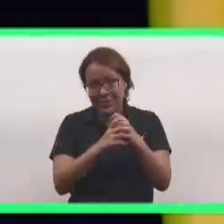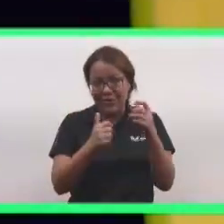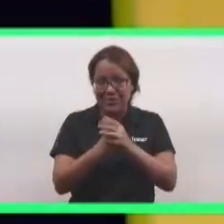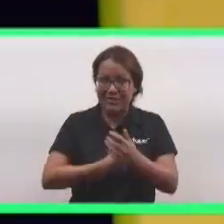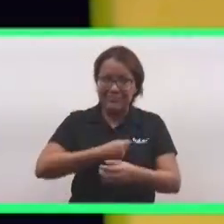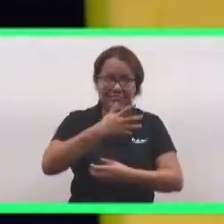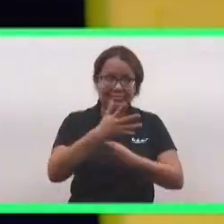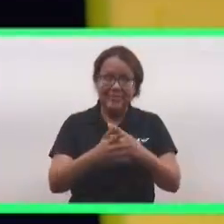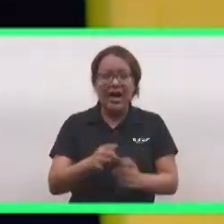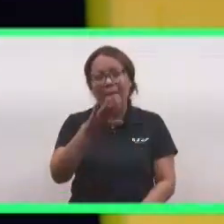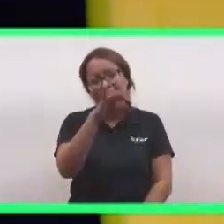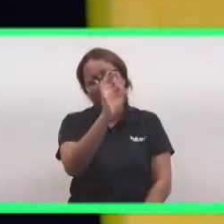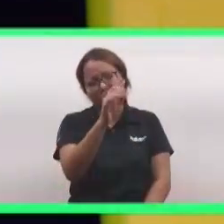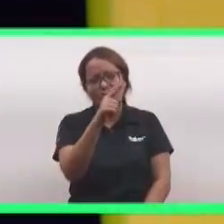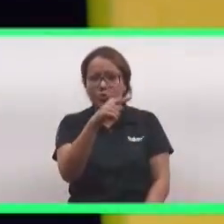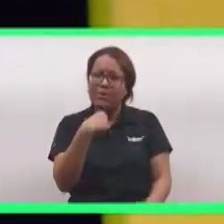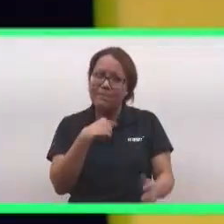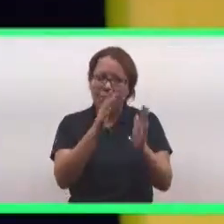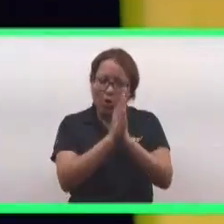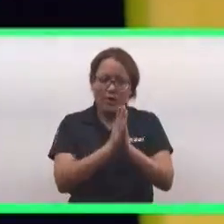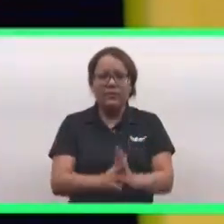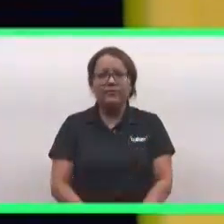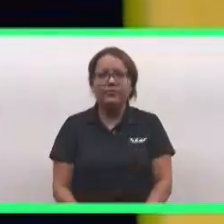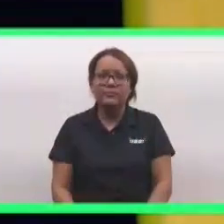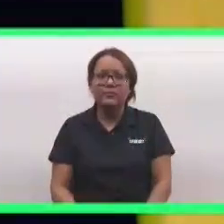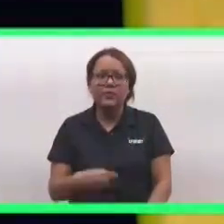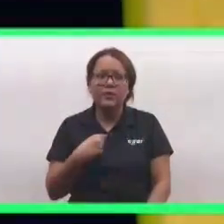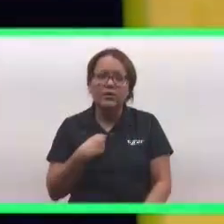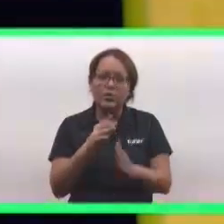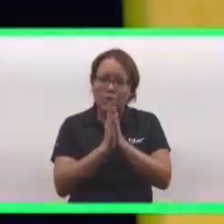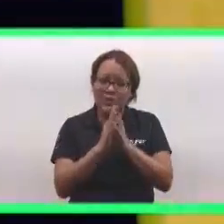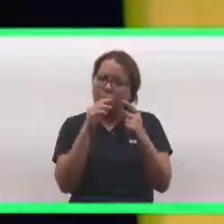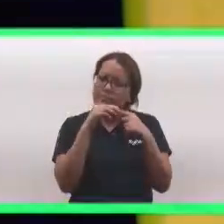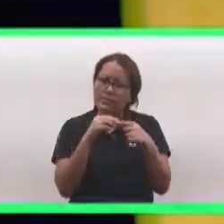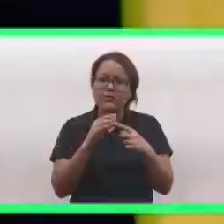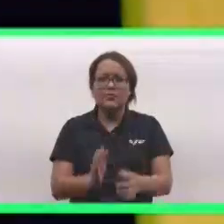quiero que ore por mí, pastor. Cuénteme, ¿qué puedo hacer por mí? Es una petición especial.